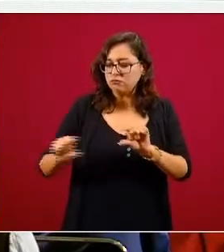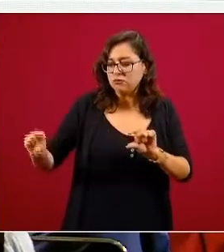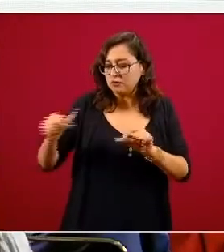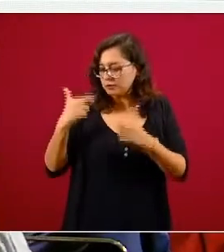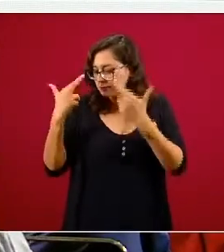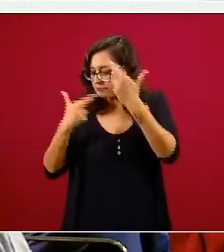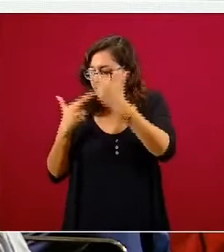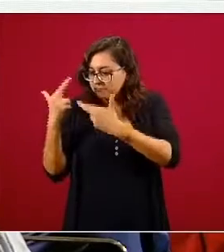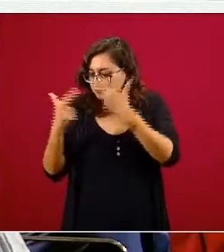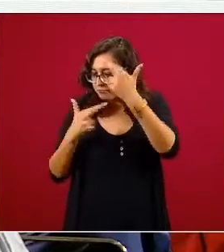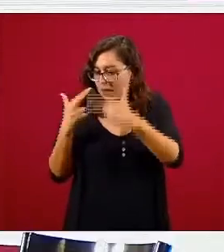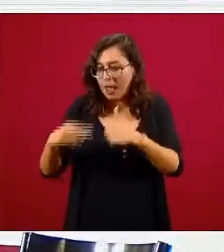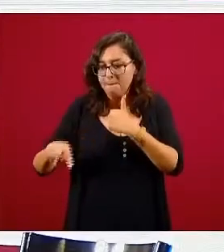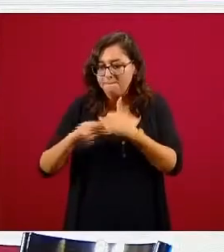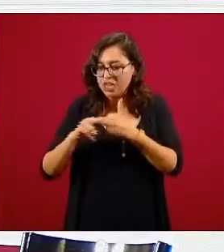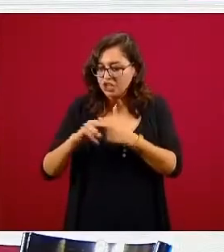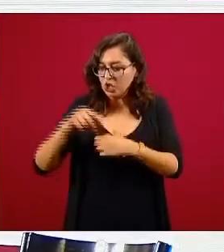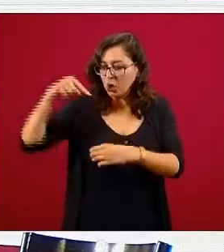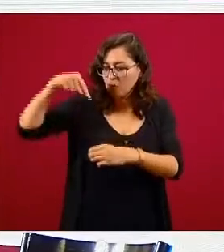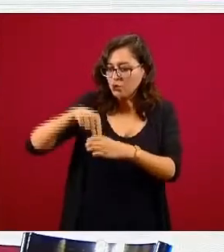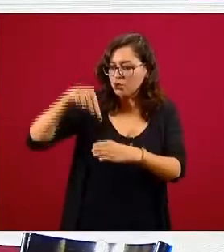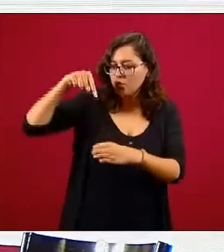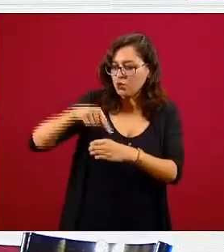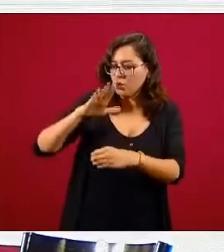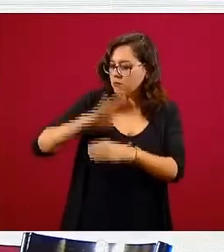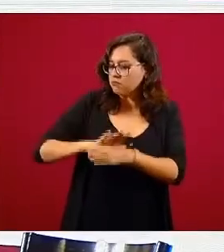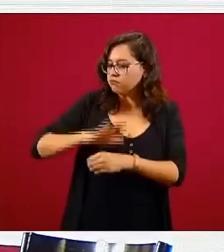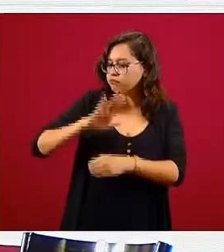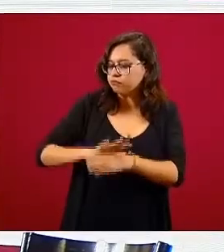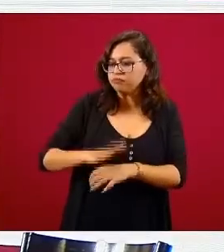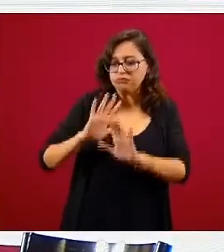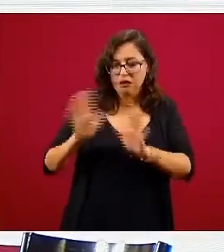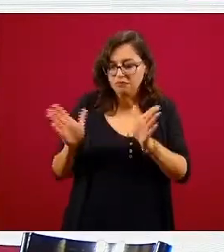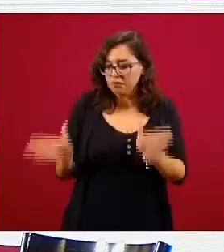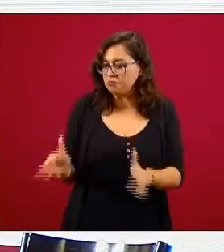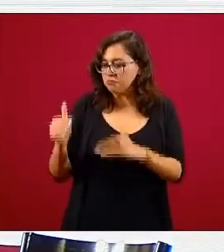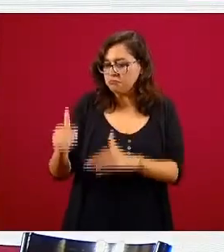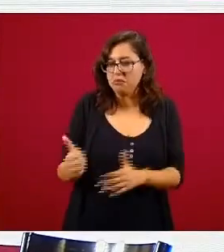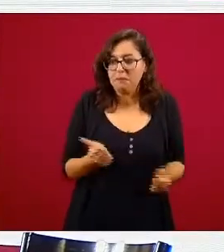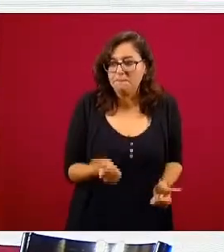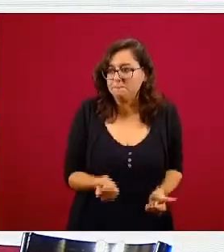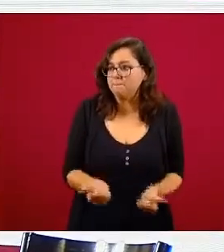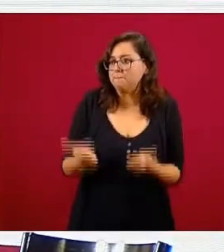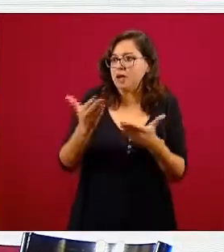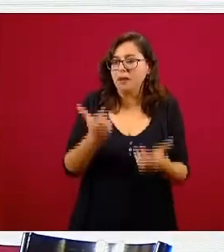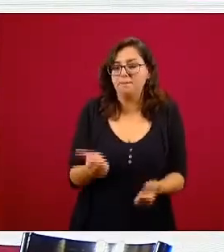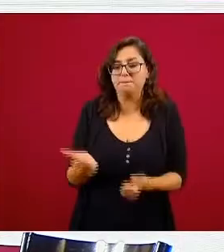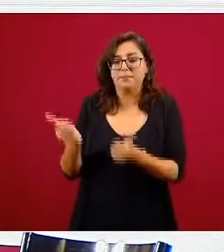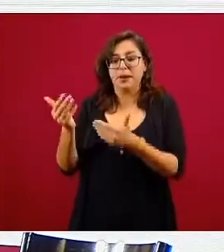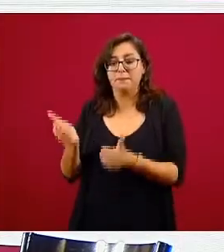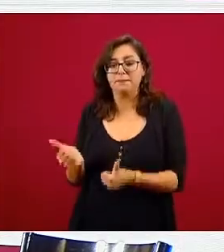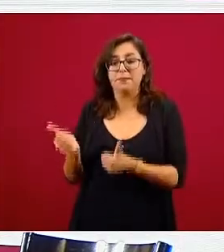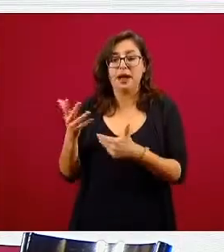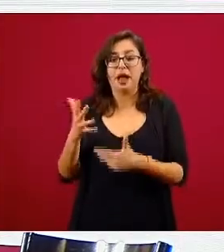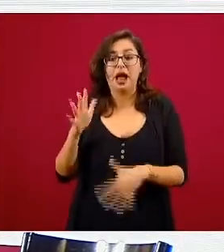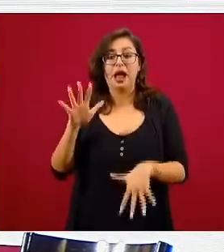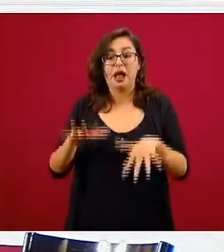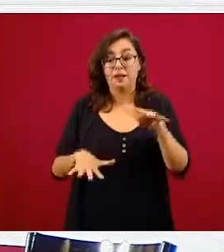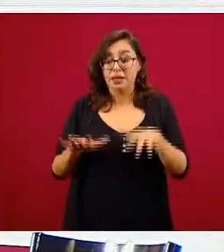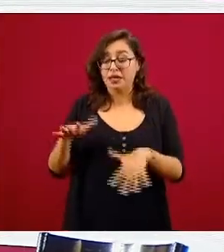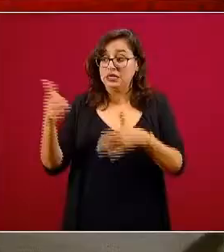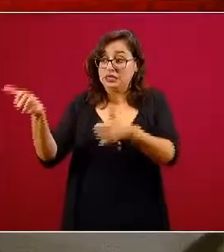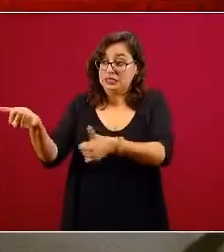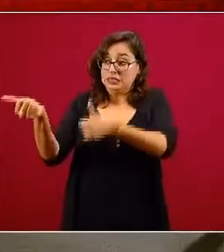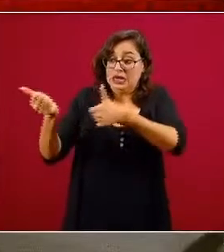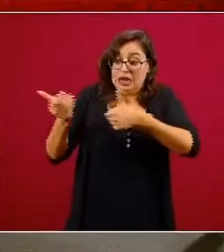se envasa y se libera hacia los países compradores y luego se hace en algunos países ensayos